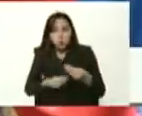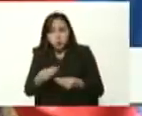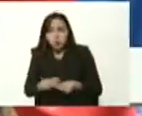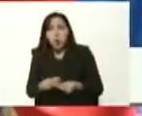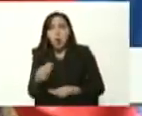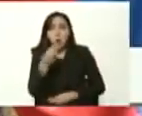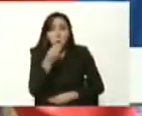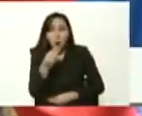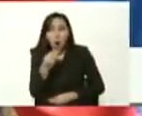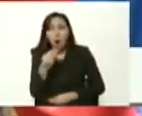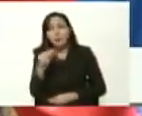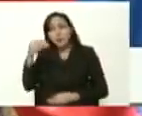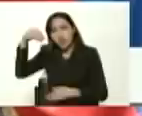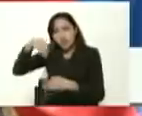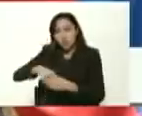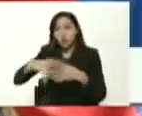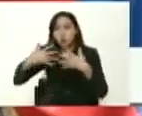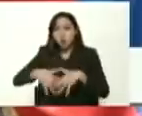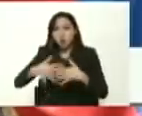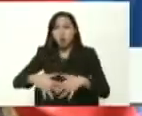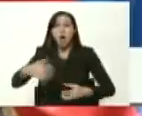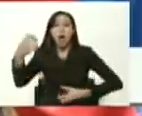a Lácteo Los Andes.